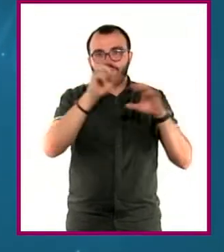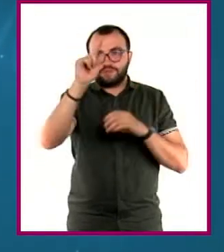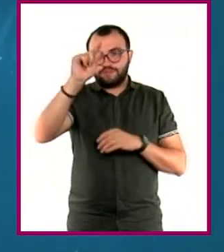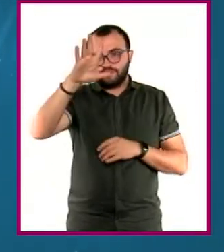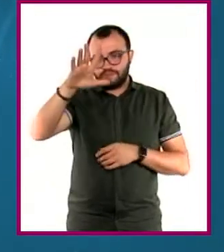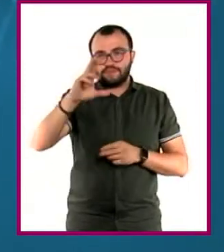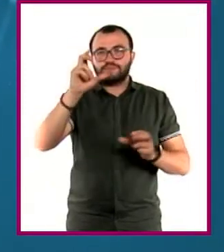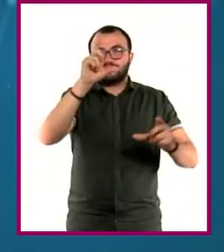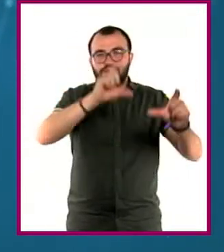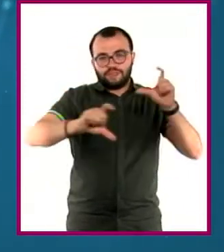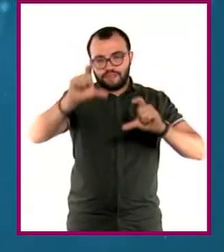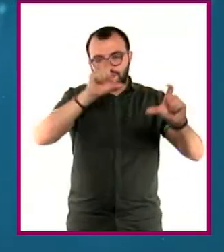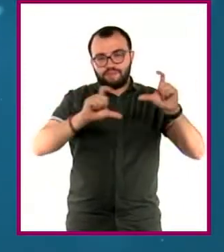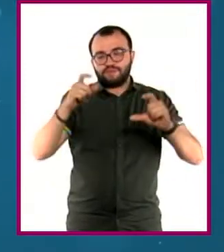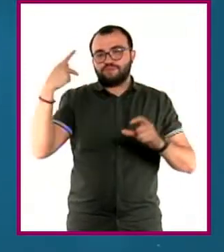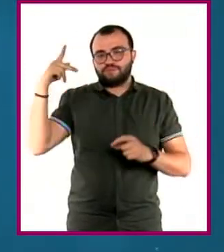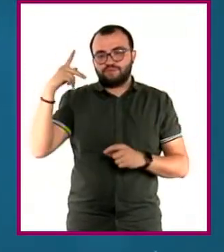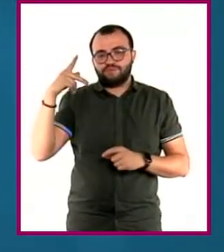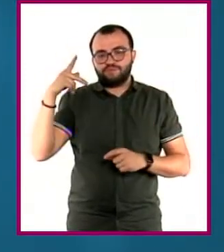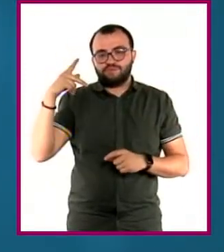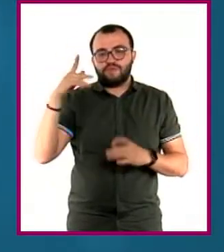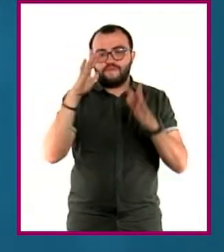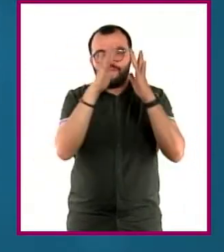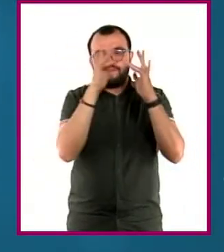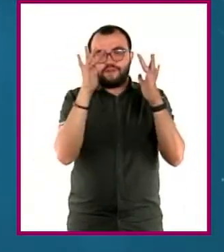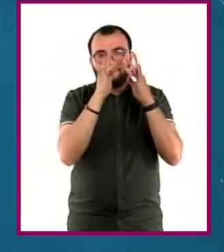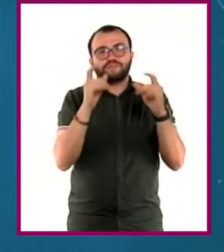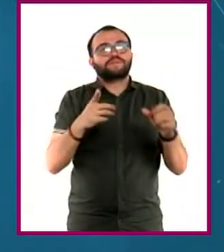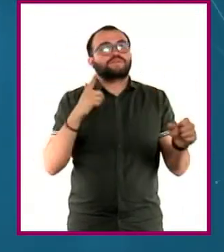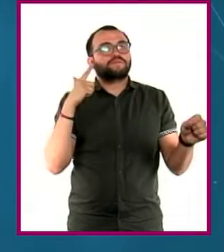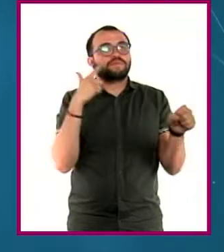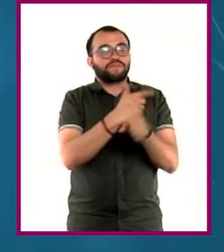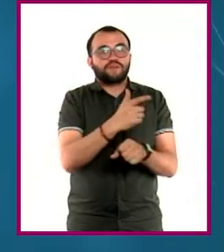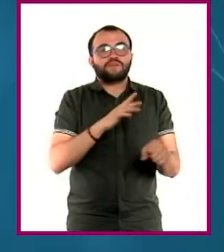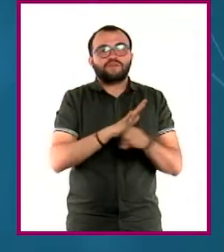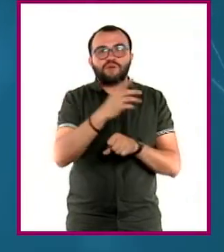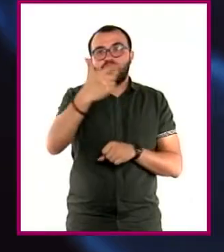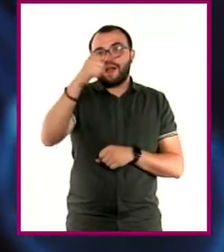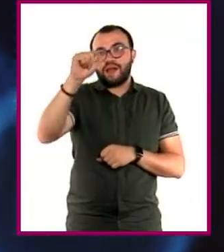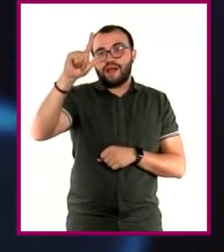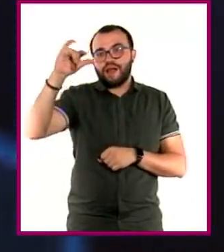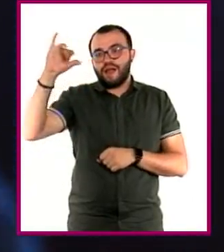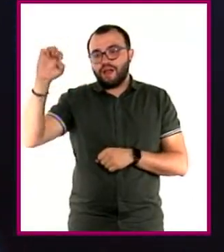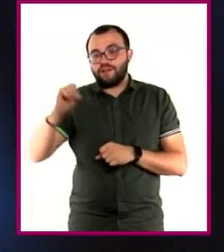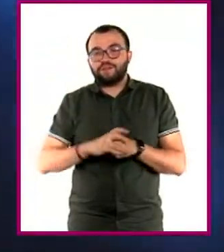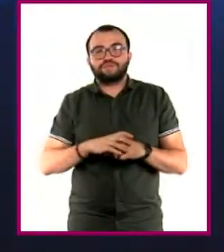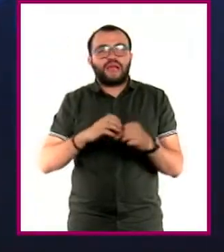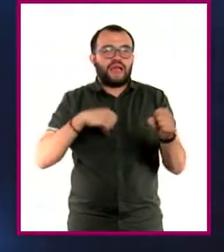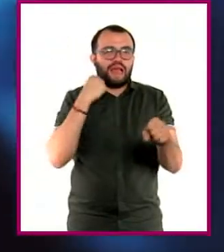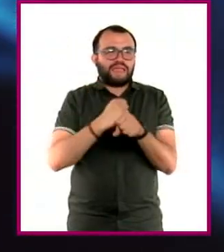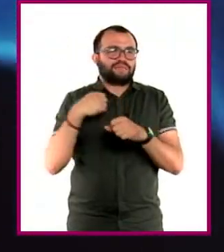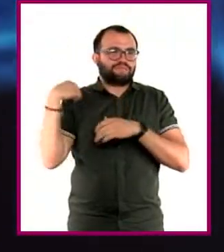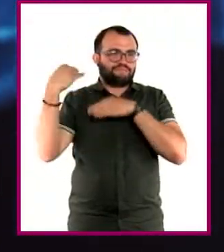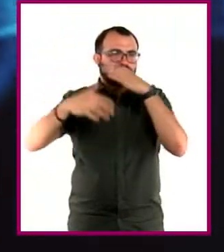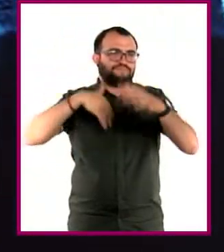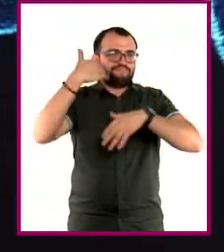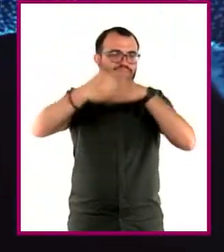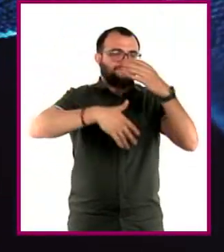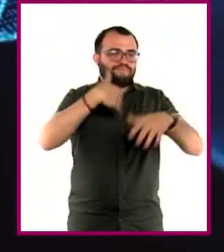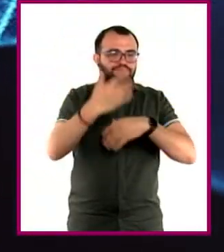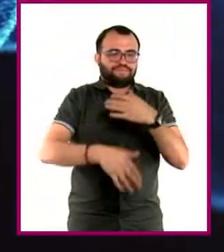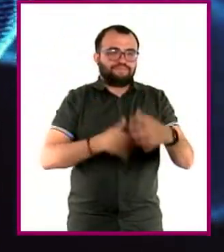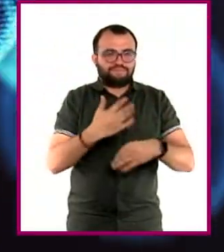el químico francés Lecoq de Boisbaudran descubrió el elemento galio, y años después, el escandio